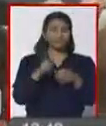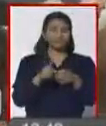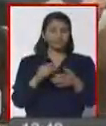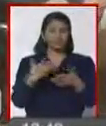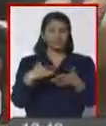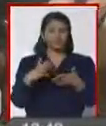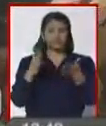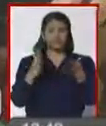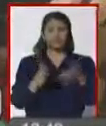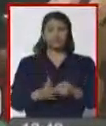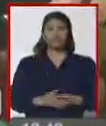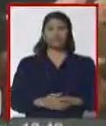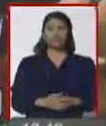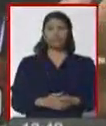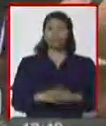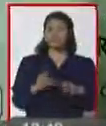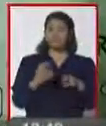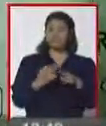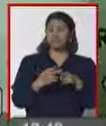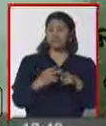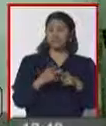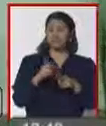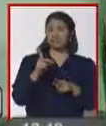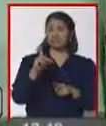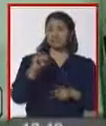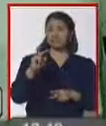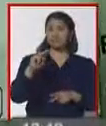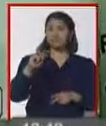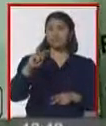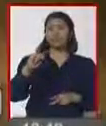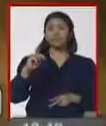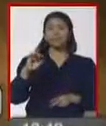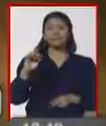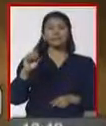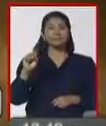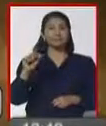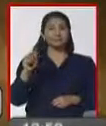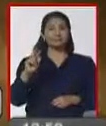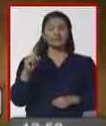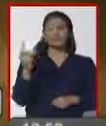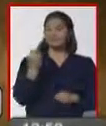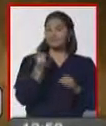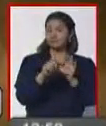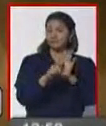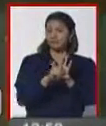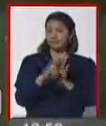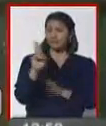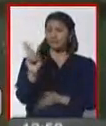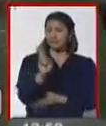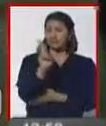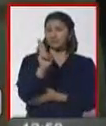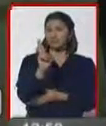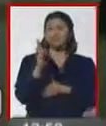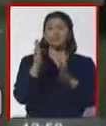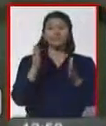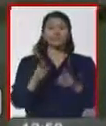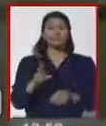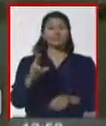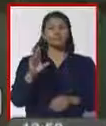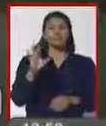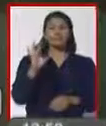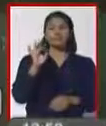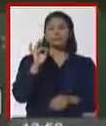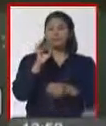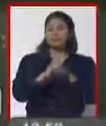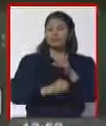estudiantiles denominados dinosaurios porque la ley y el estatuto dice que solamente deben ser universitarios no más